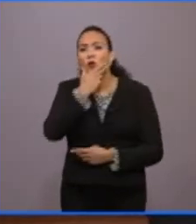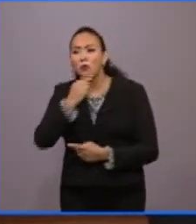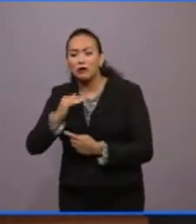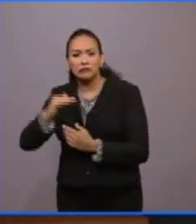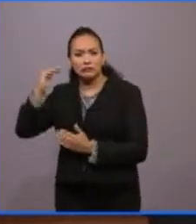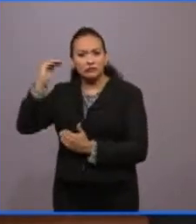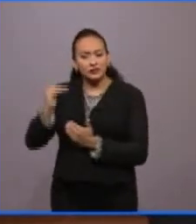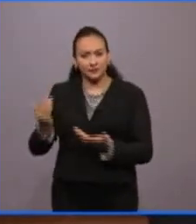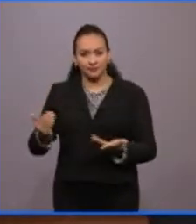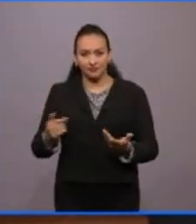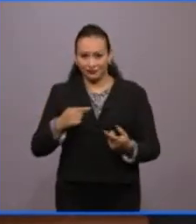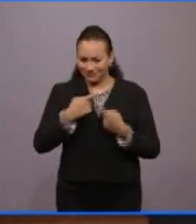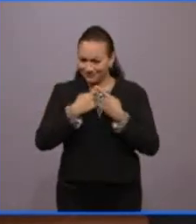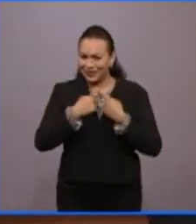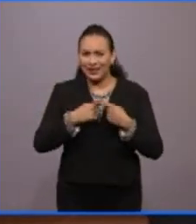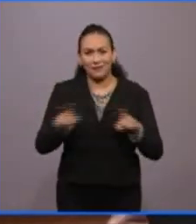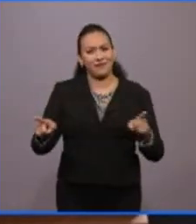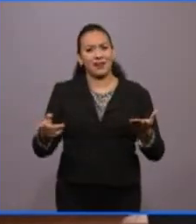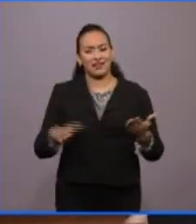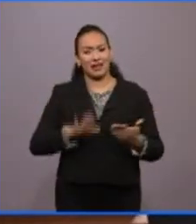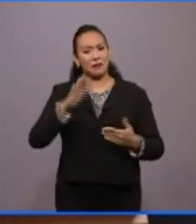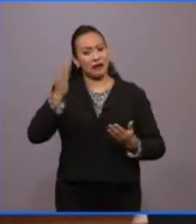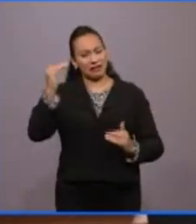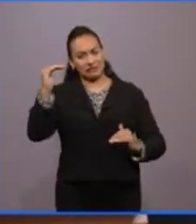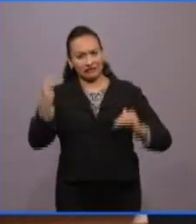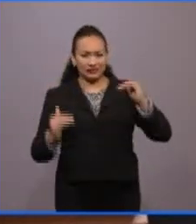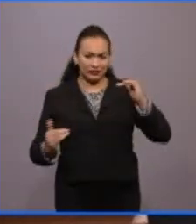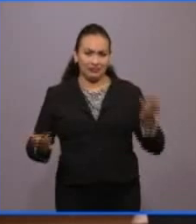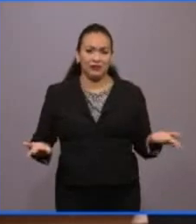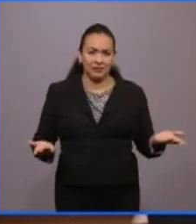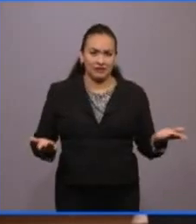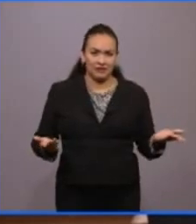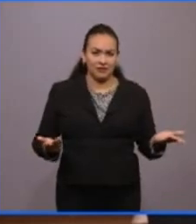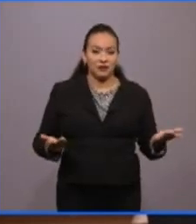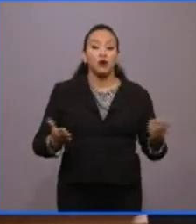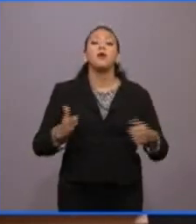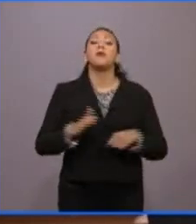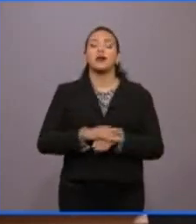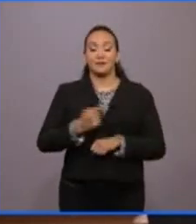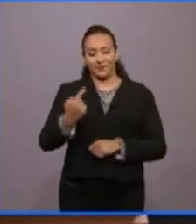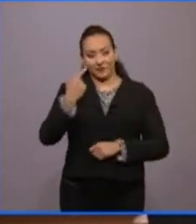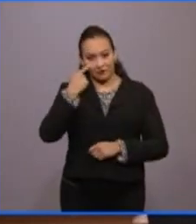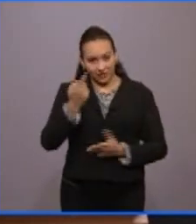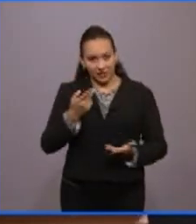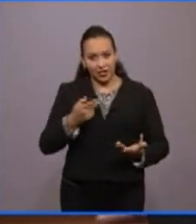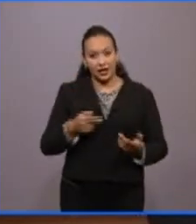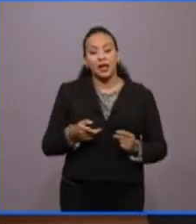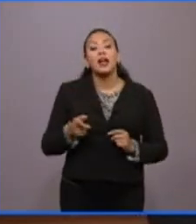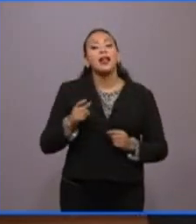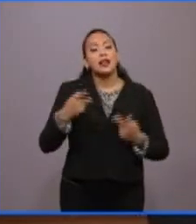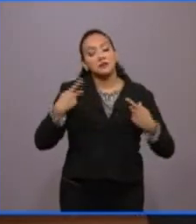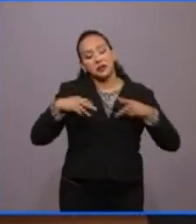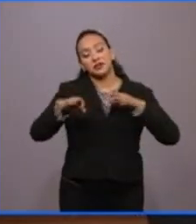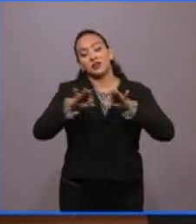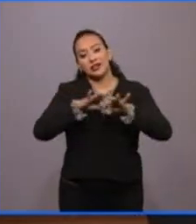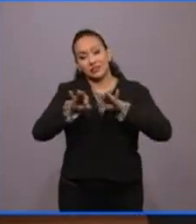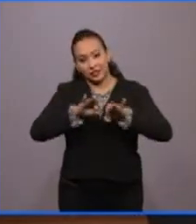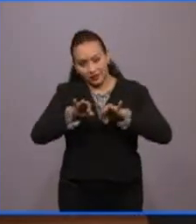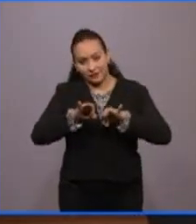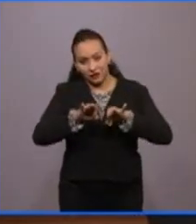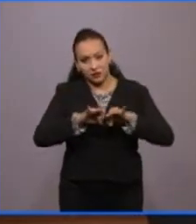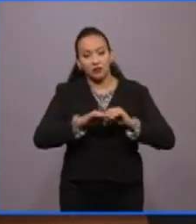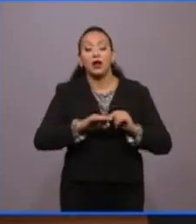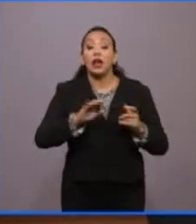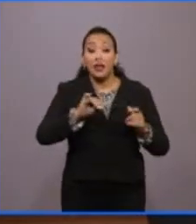que tiene esta diferencia de trato al generar que las personas empleadoras contraten